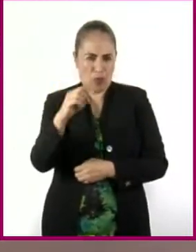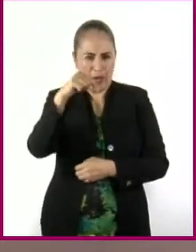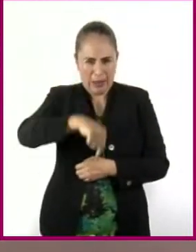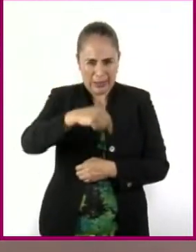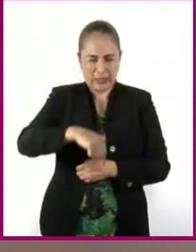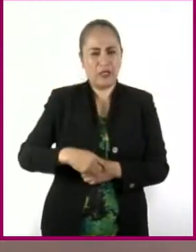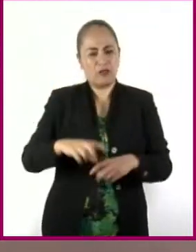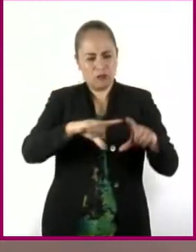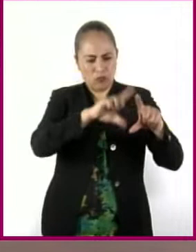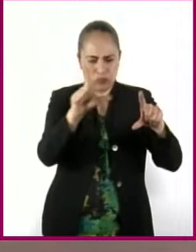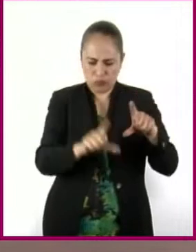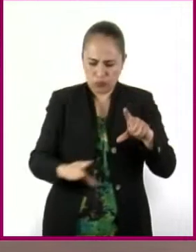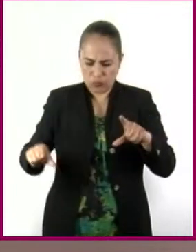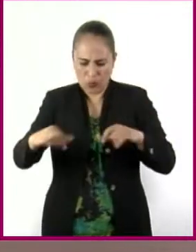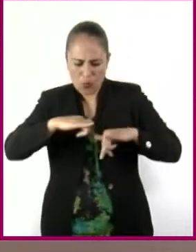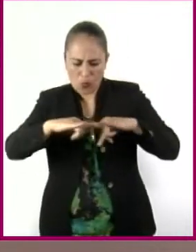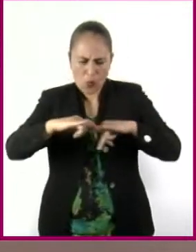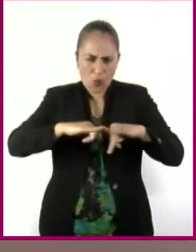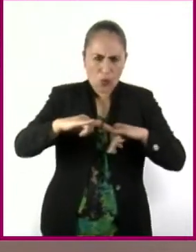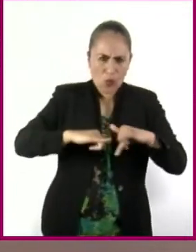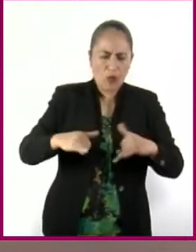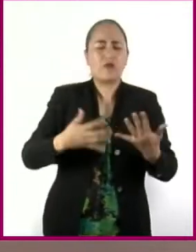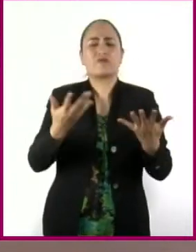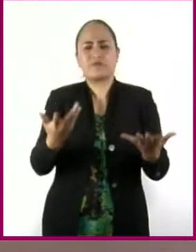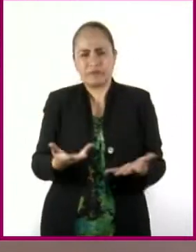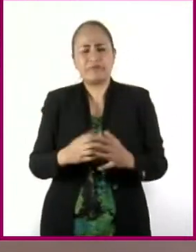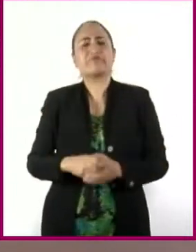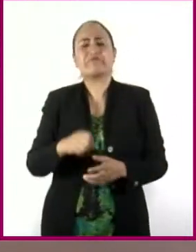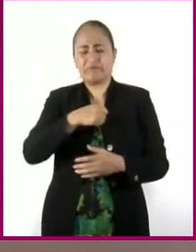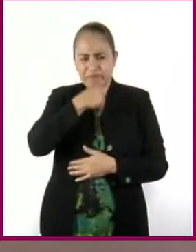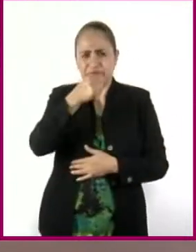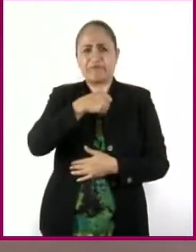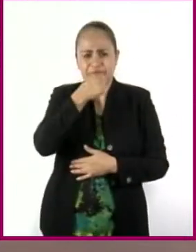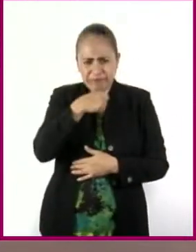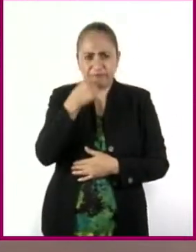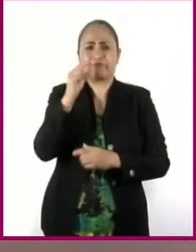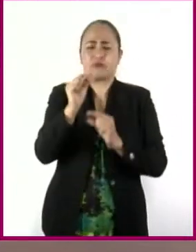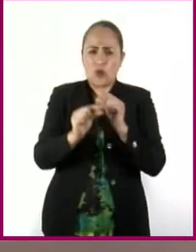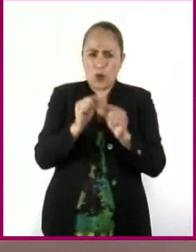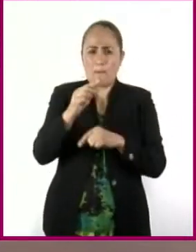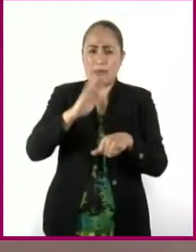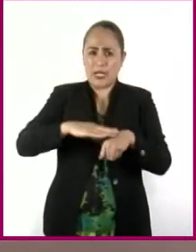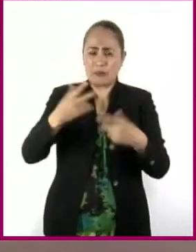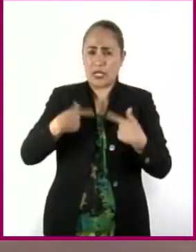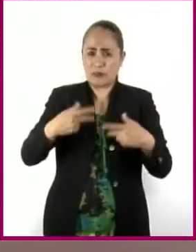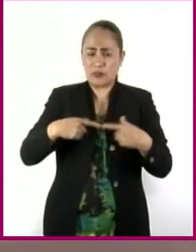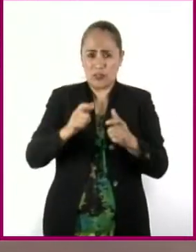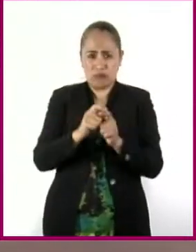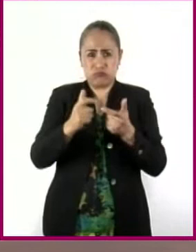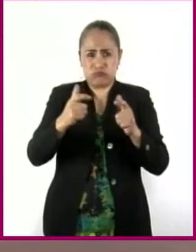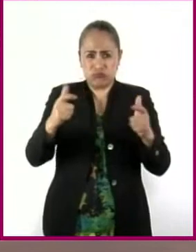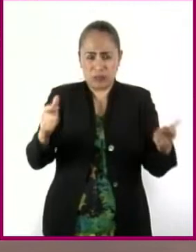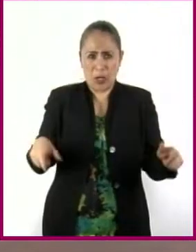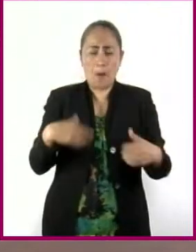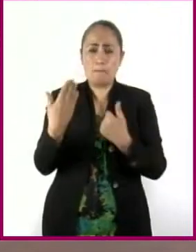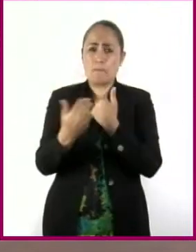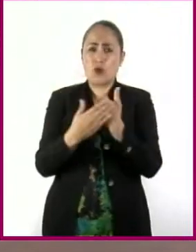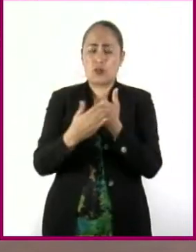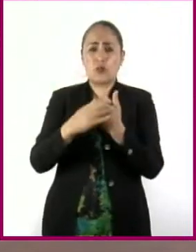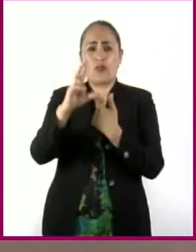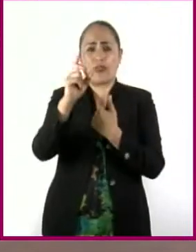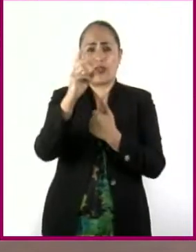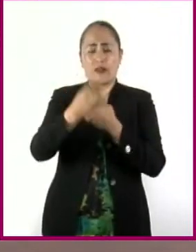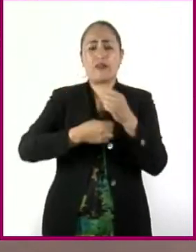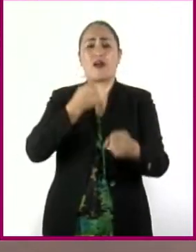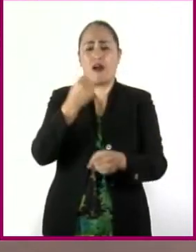proyecciones demográficas muestran una clara tendencia al envejecimiento progresivo de la población durante los próximos 30